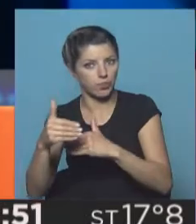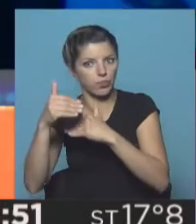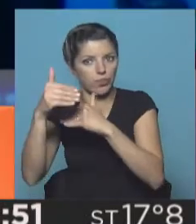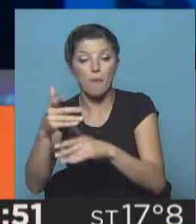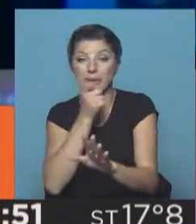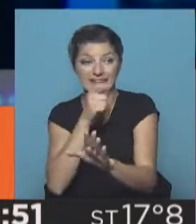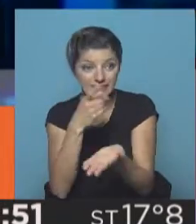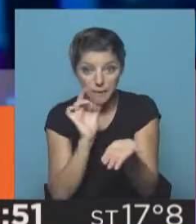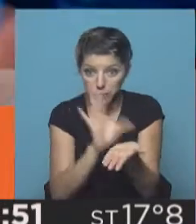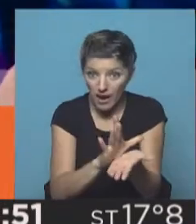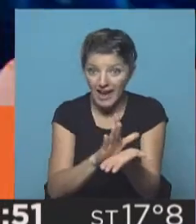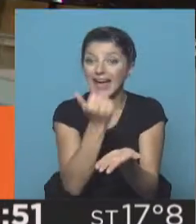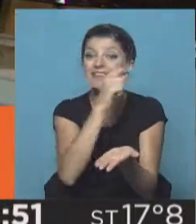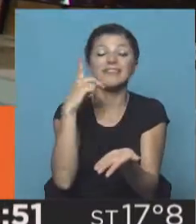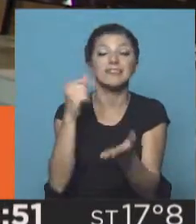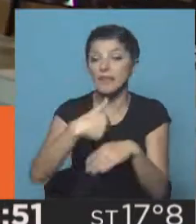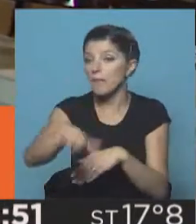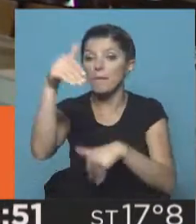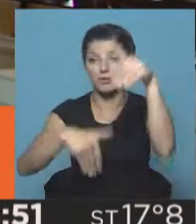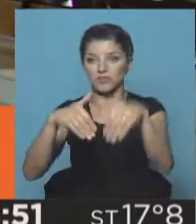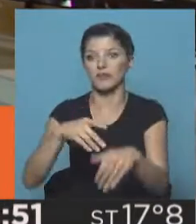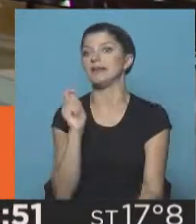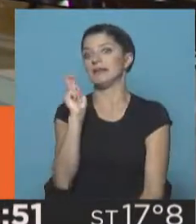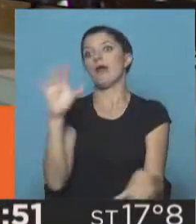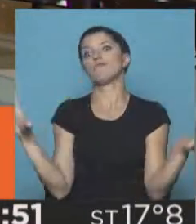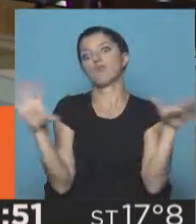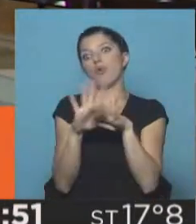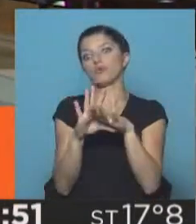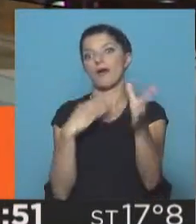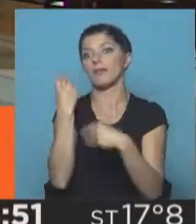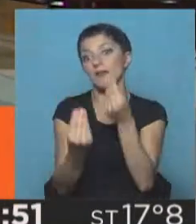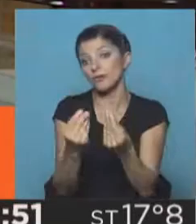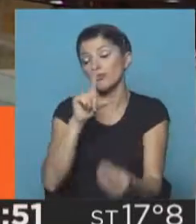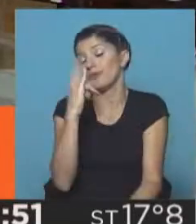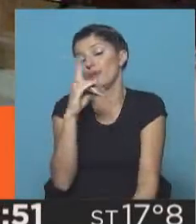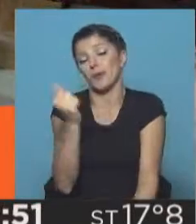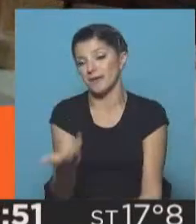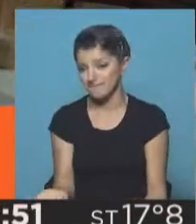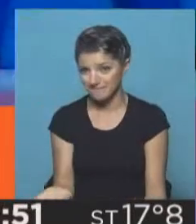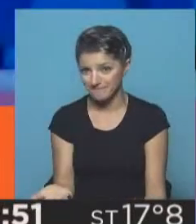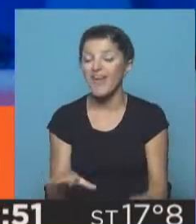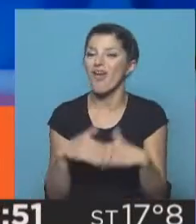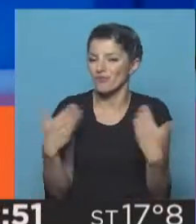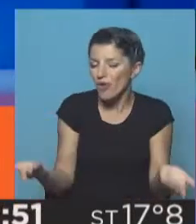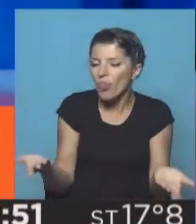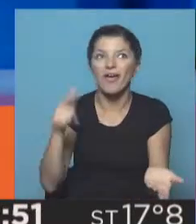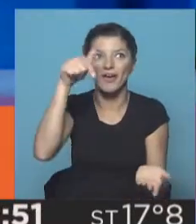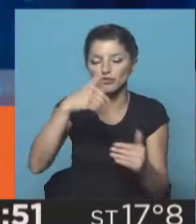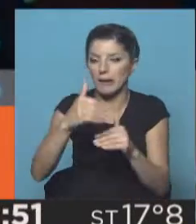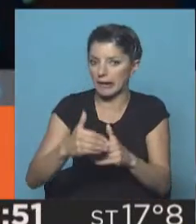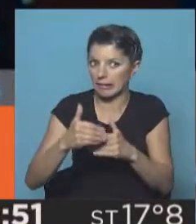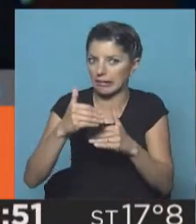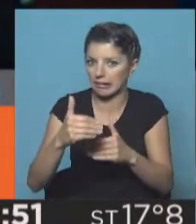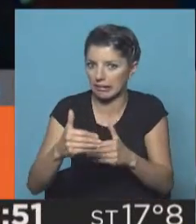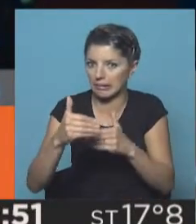60 días. Y, oh sorpresa, ¿quién es el candidato que está a la cabeza? Es Lula. Entonces van a demorar hasta después del 2 de